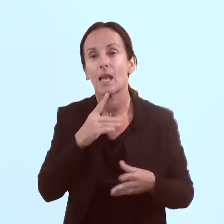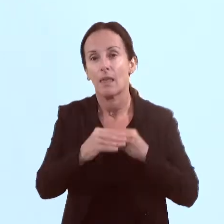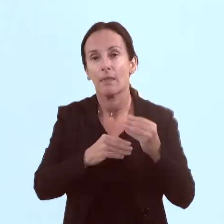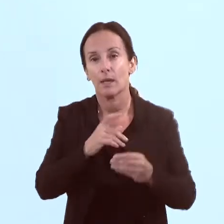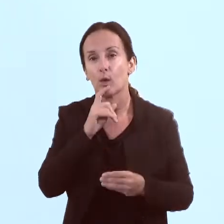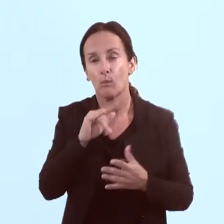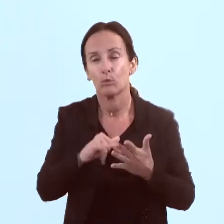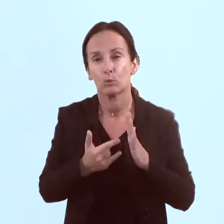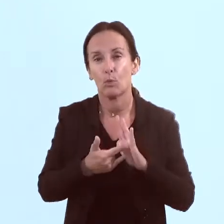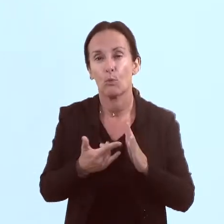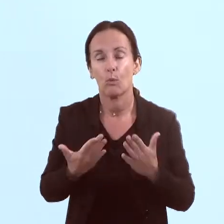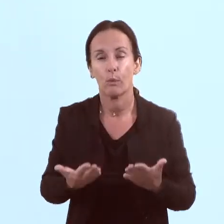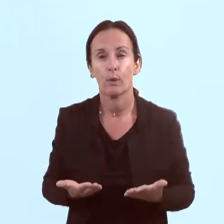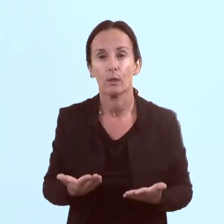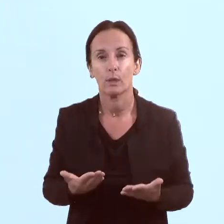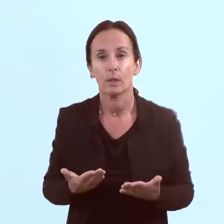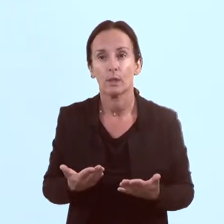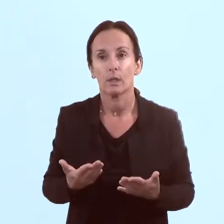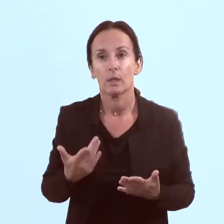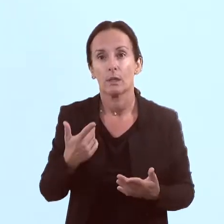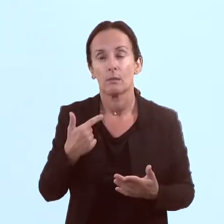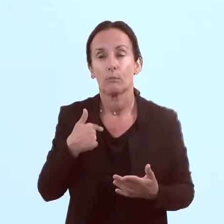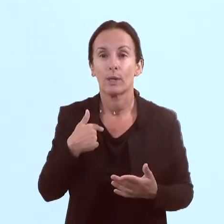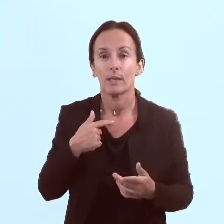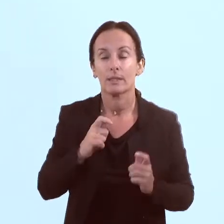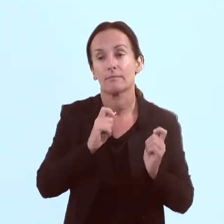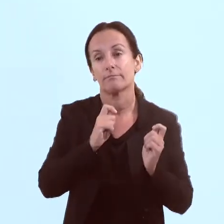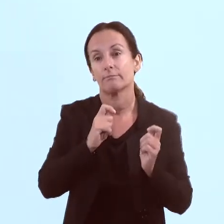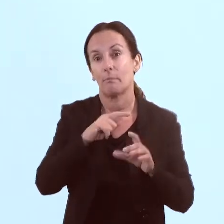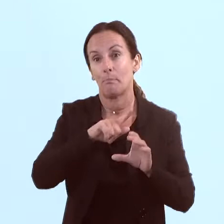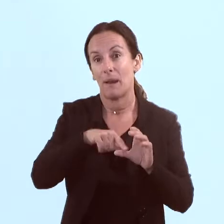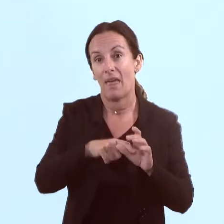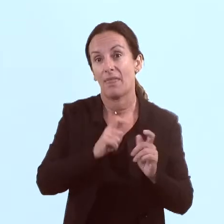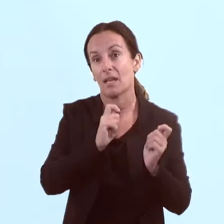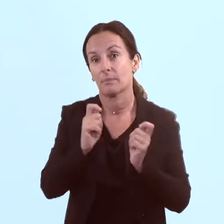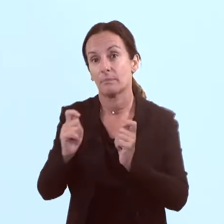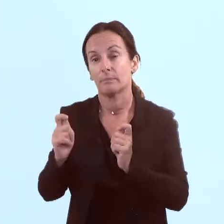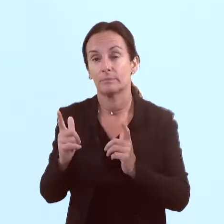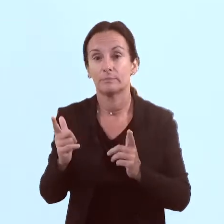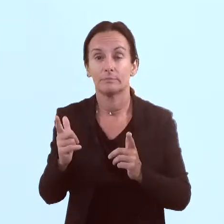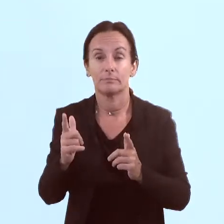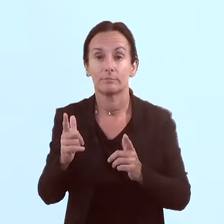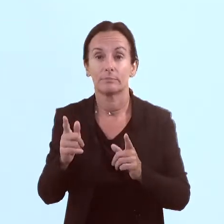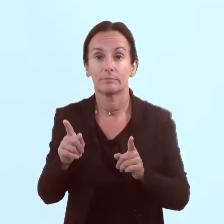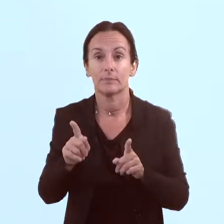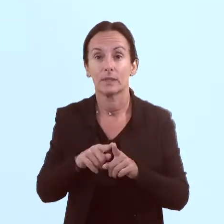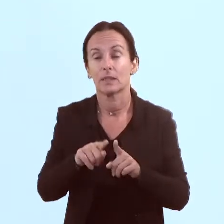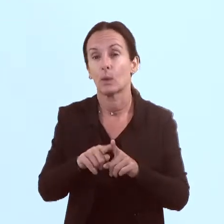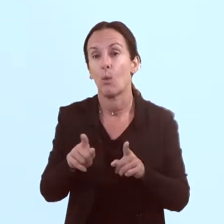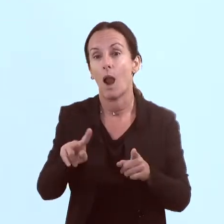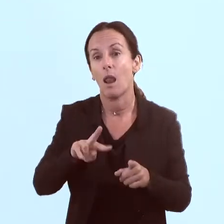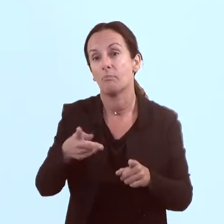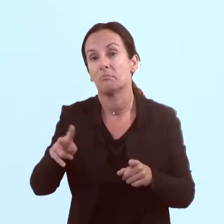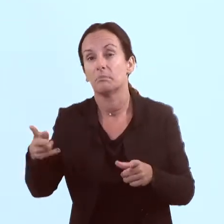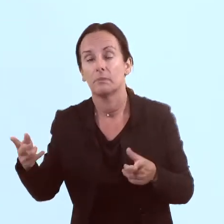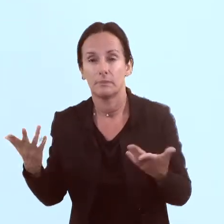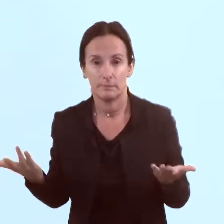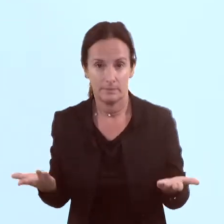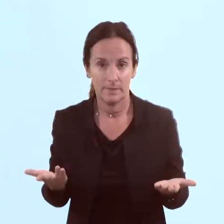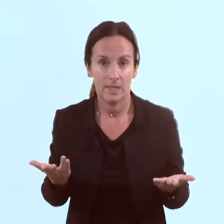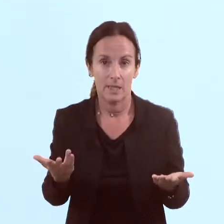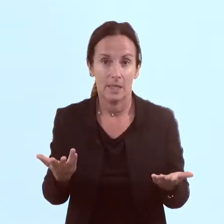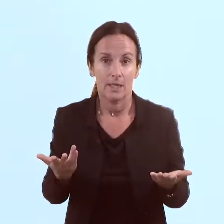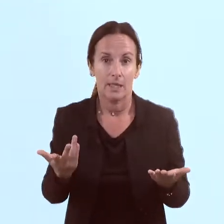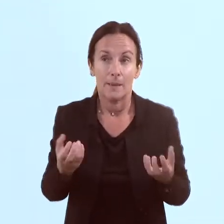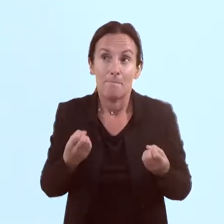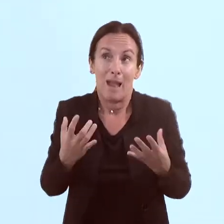haremos también será una asignación aleatoria para decidir qué personas entran en un programa u otro. La realidad es que no